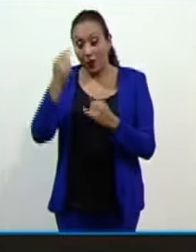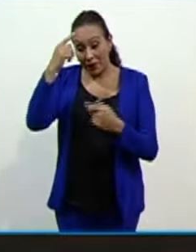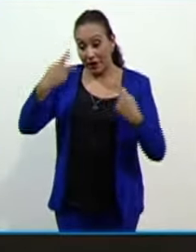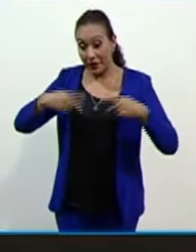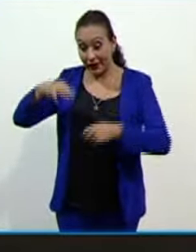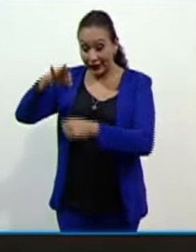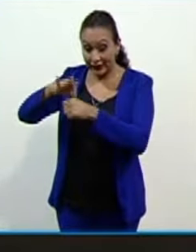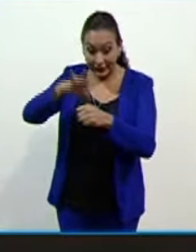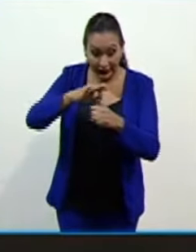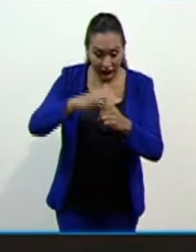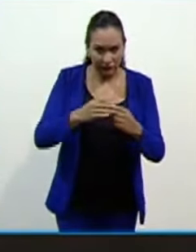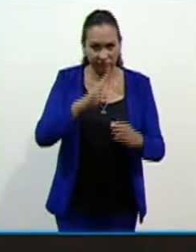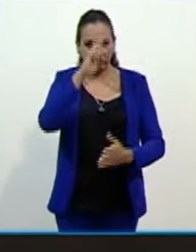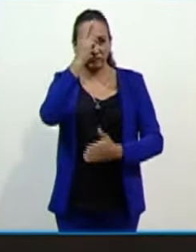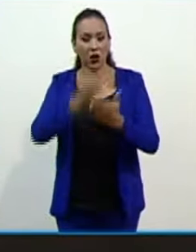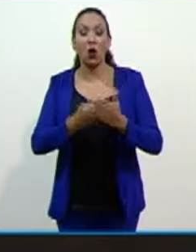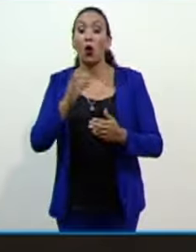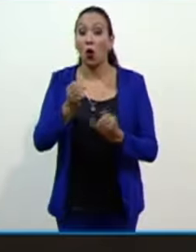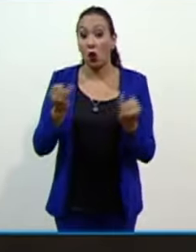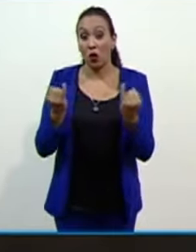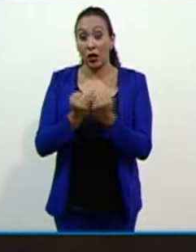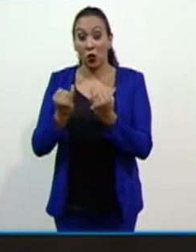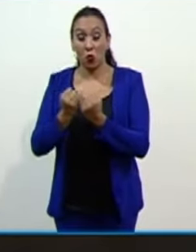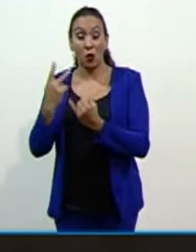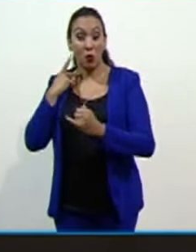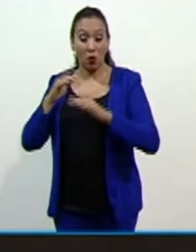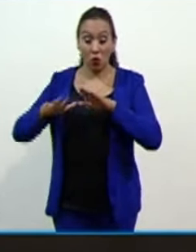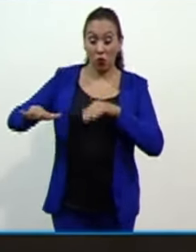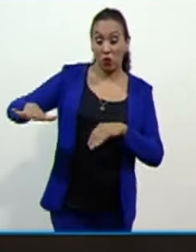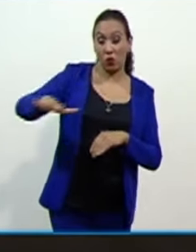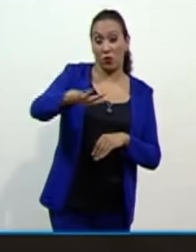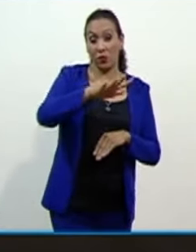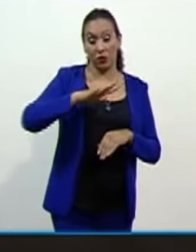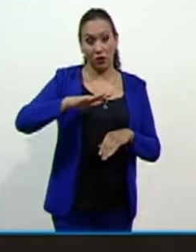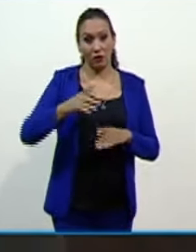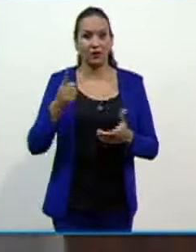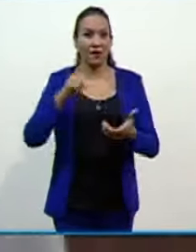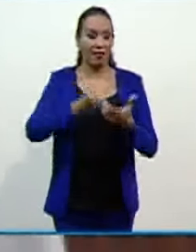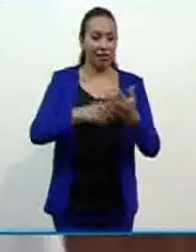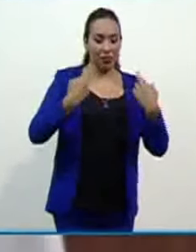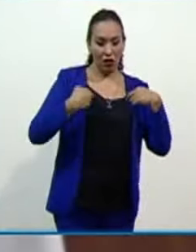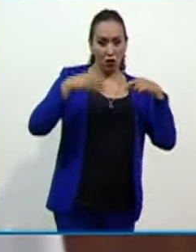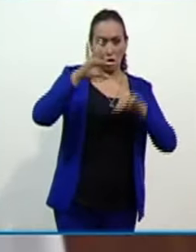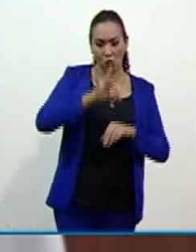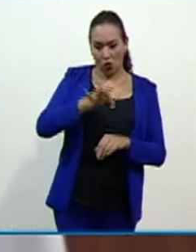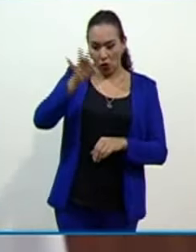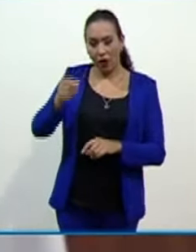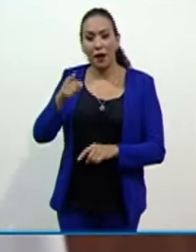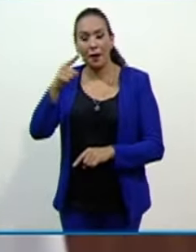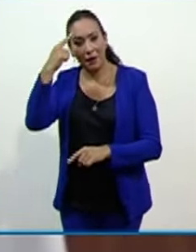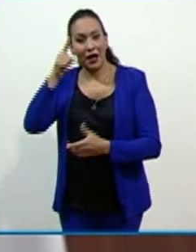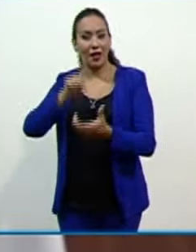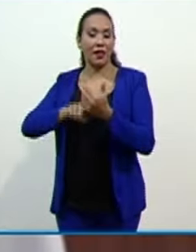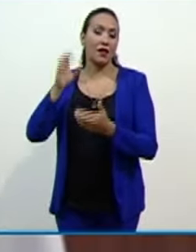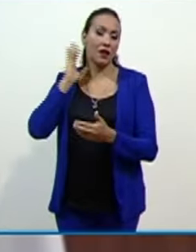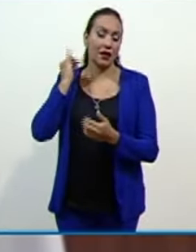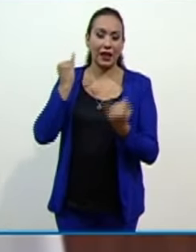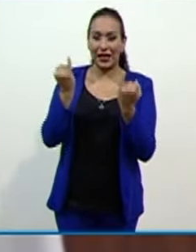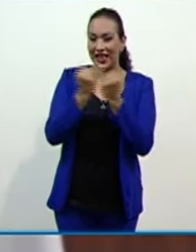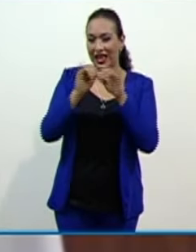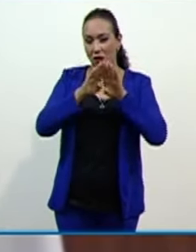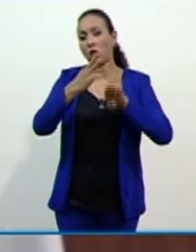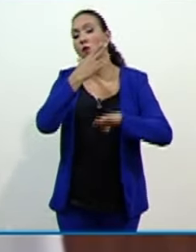de participación de todas las fuerzas políticas con representación en el Congreso en condiciones de libertad e igualdad.